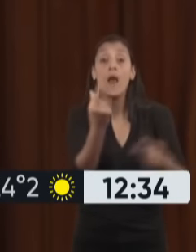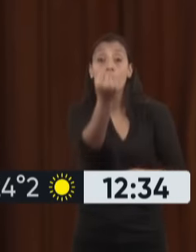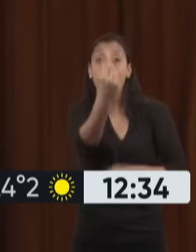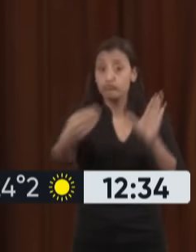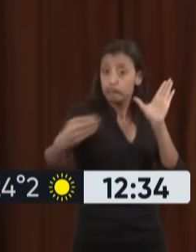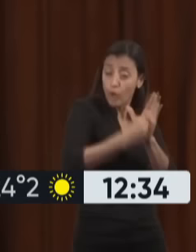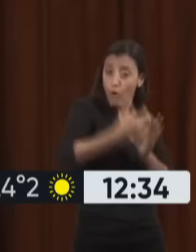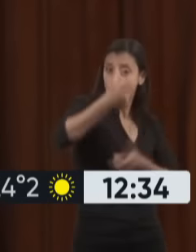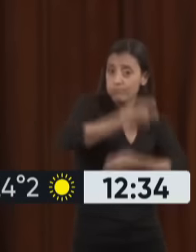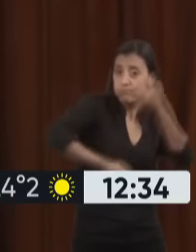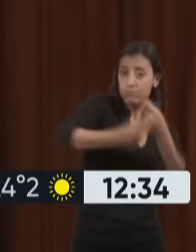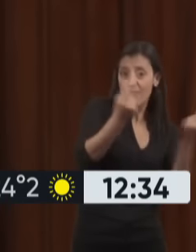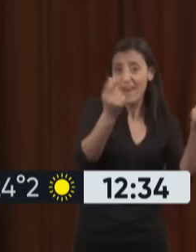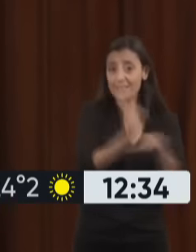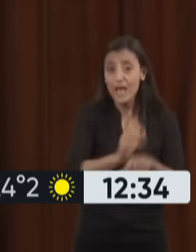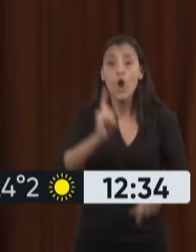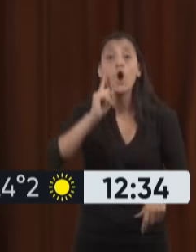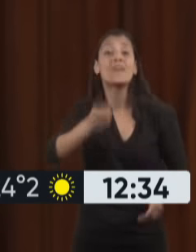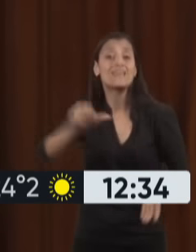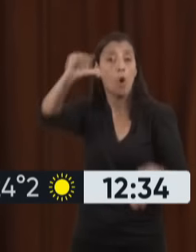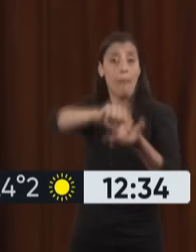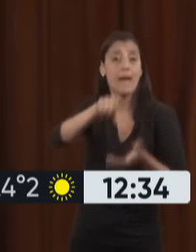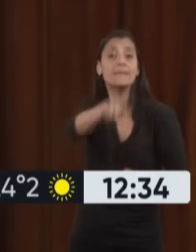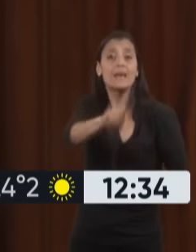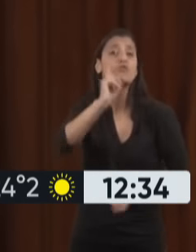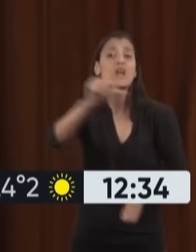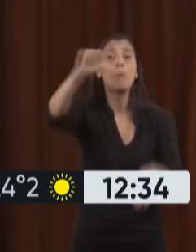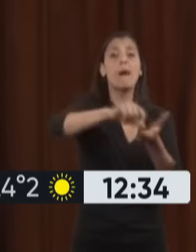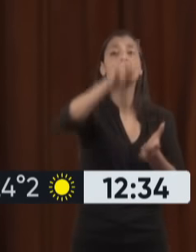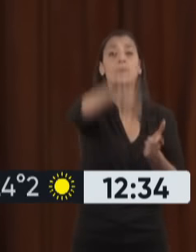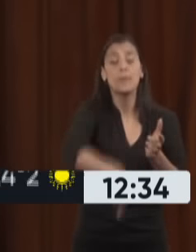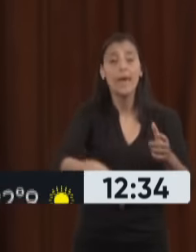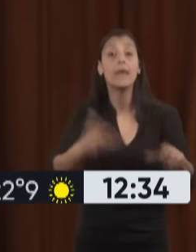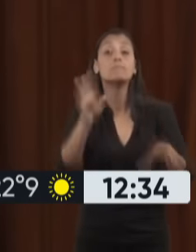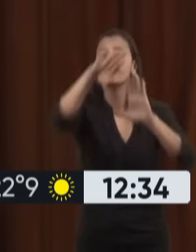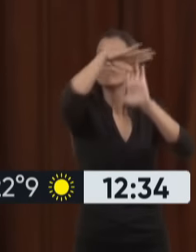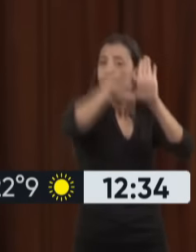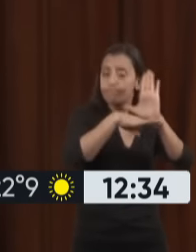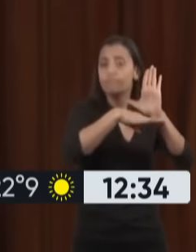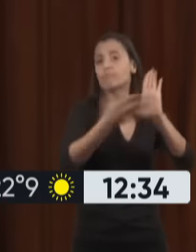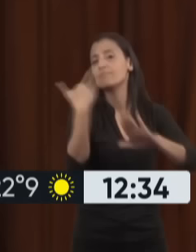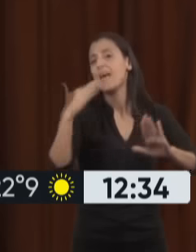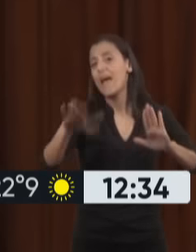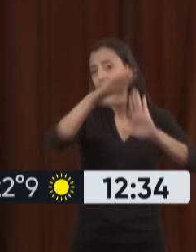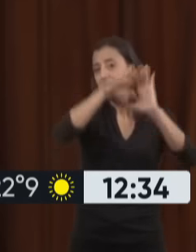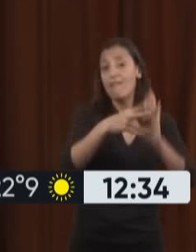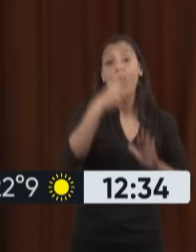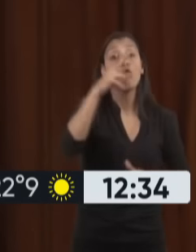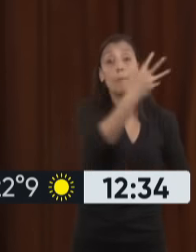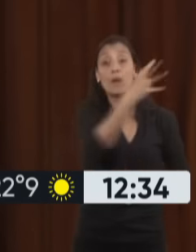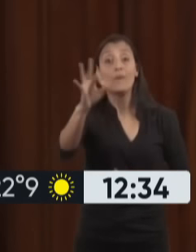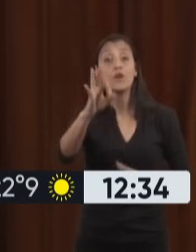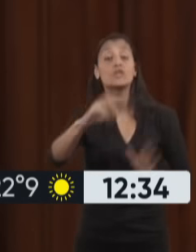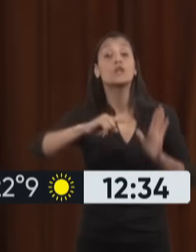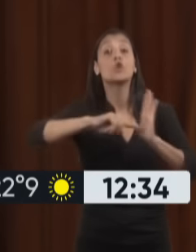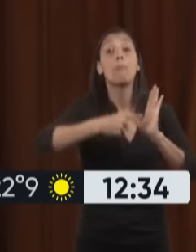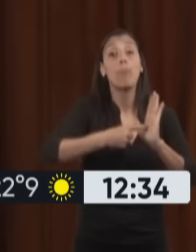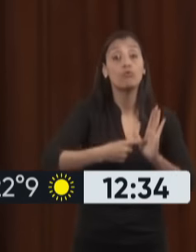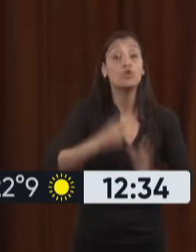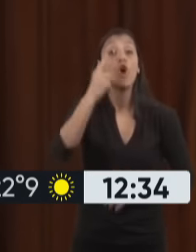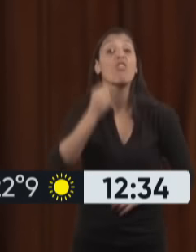financiero? El riesgo país. Ese riesgo país que se ubicaba en el orden de los 2.400 puntos el día